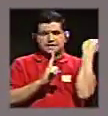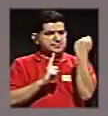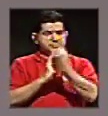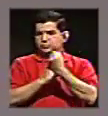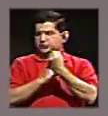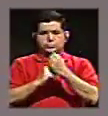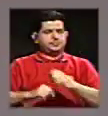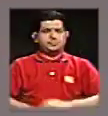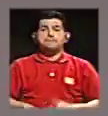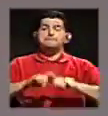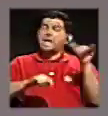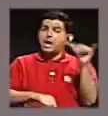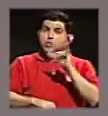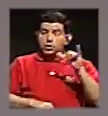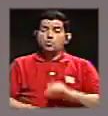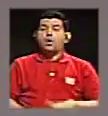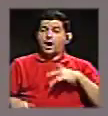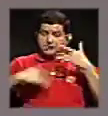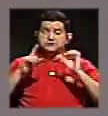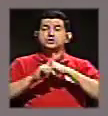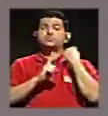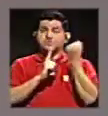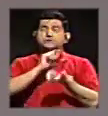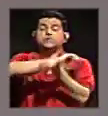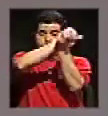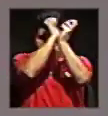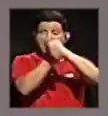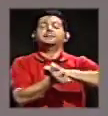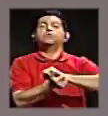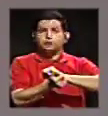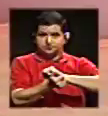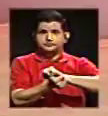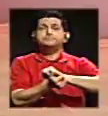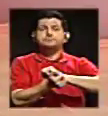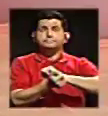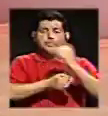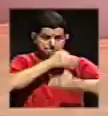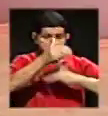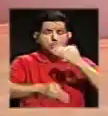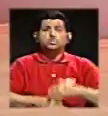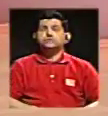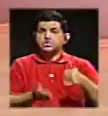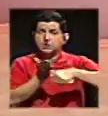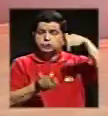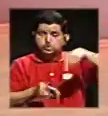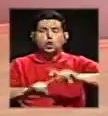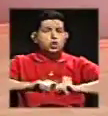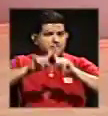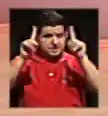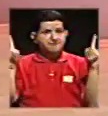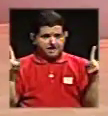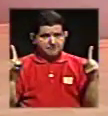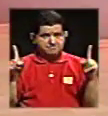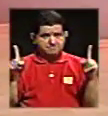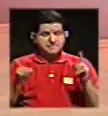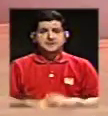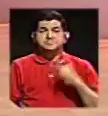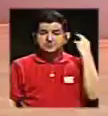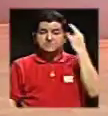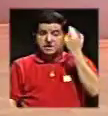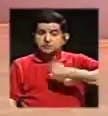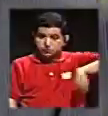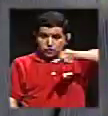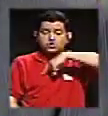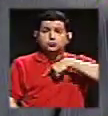dedo pero también es síntoma de una sociedad que cambió eh si los procesos electorales hoy son distintos eh es porque